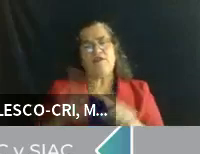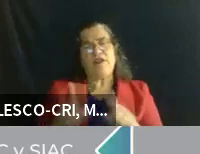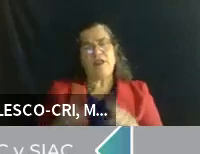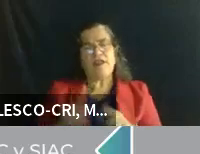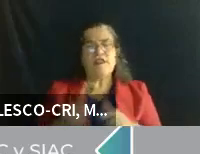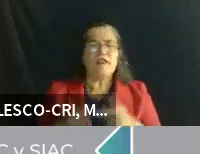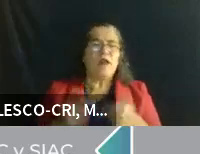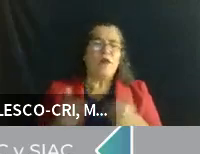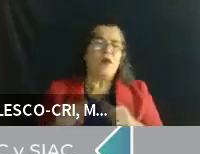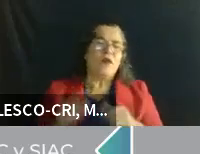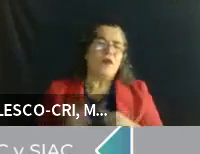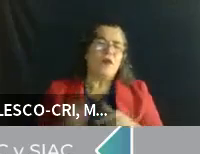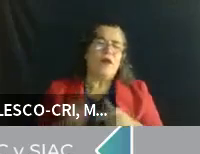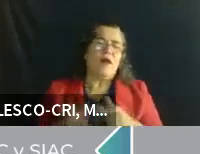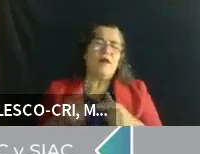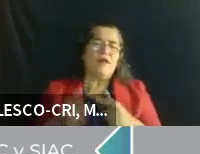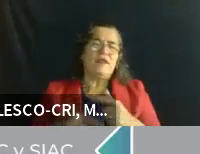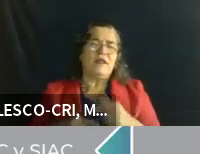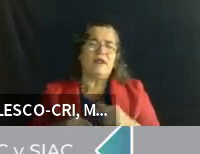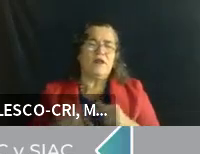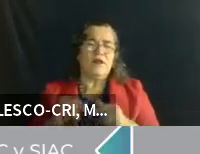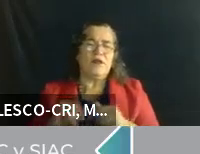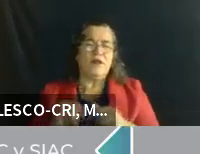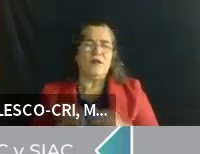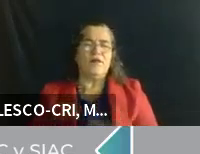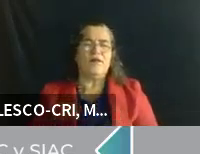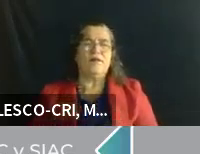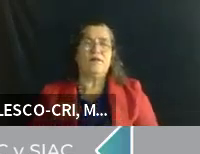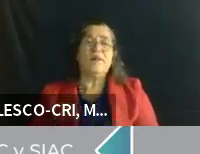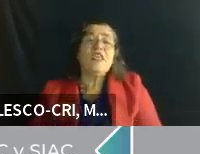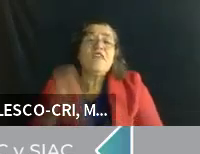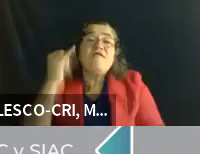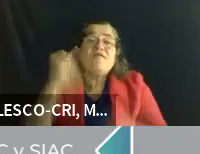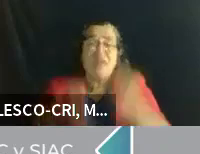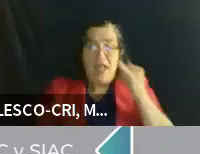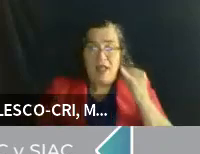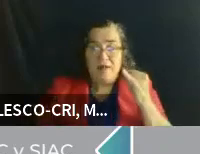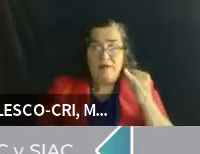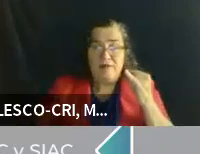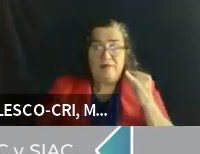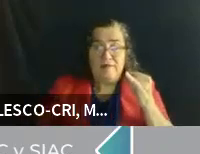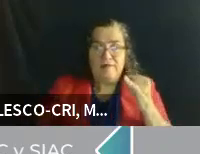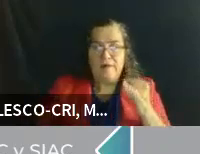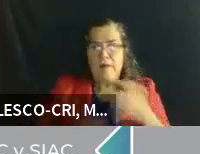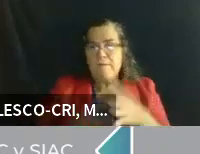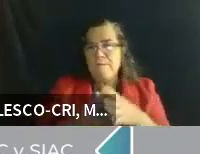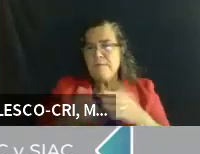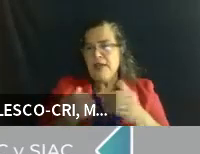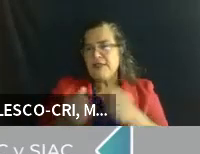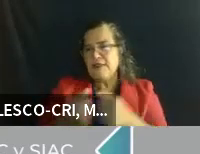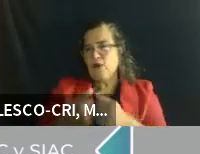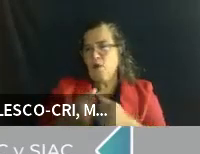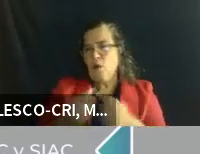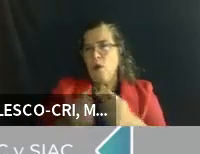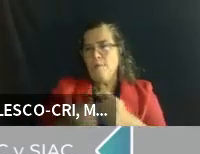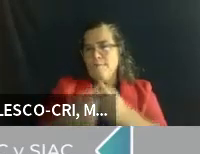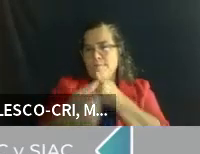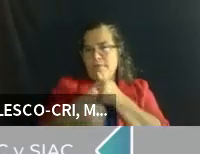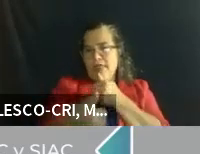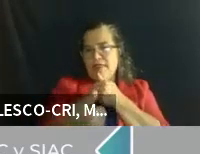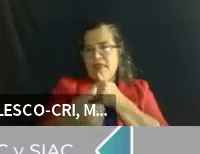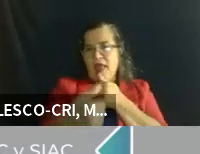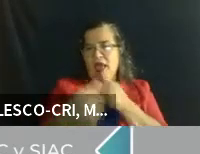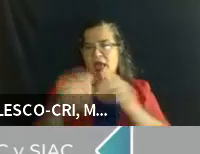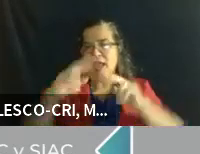avanzando la inserción laboral de los graduados? Y finalmente, la cuestión más meta analítica, que es la toma de decisiones